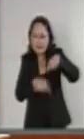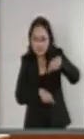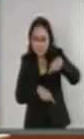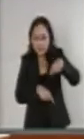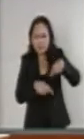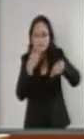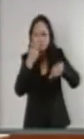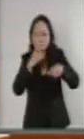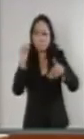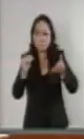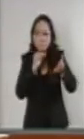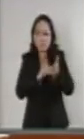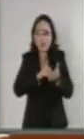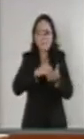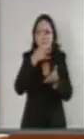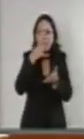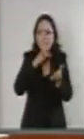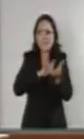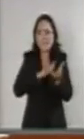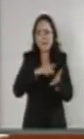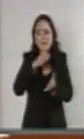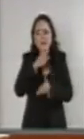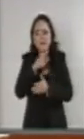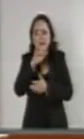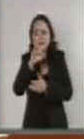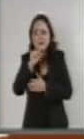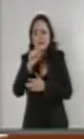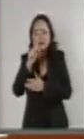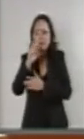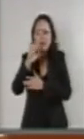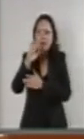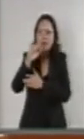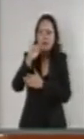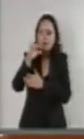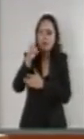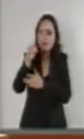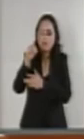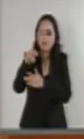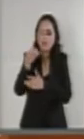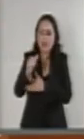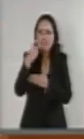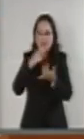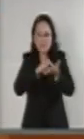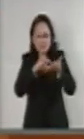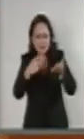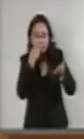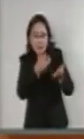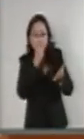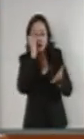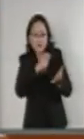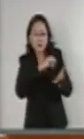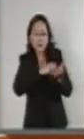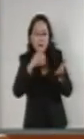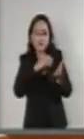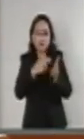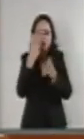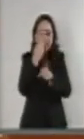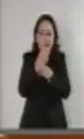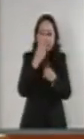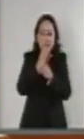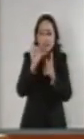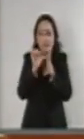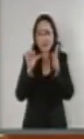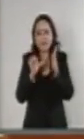el medicamento risperidona de las sustancias consideradas en la fracción tercera del